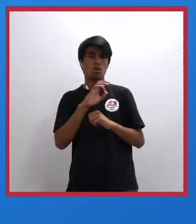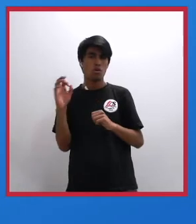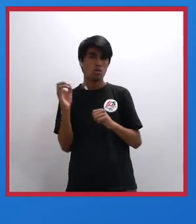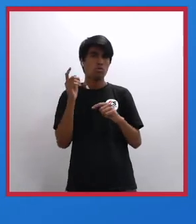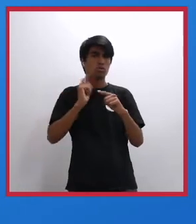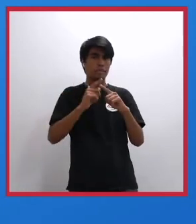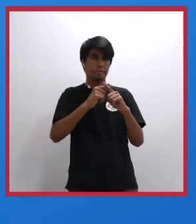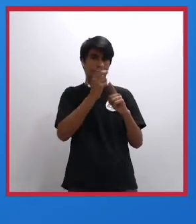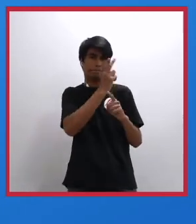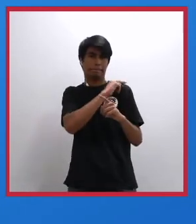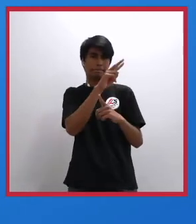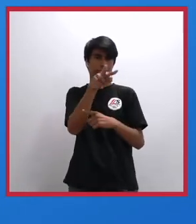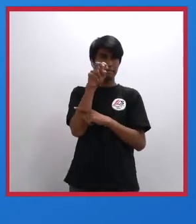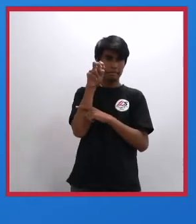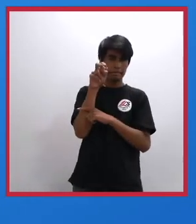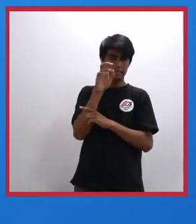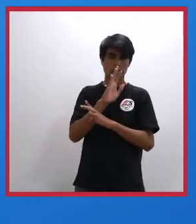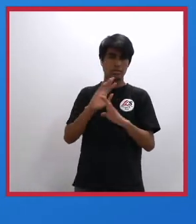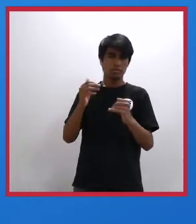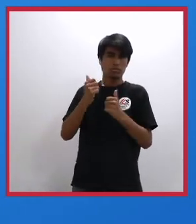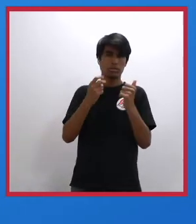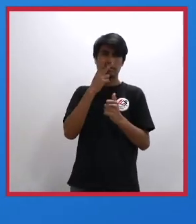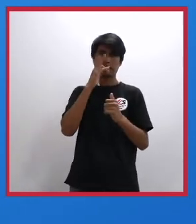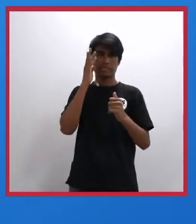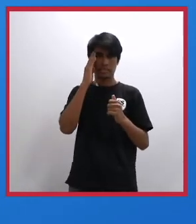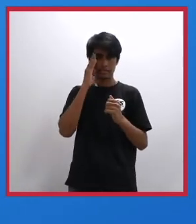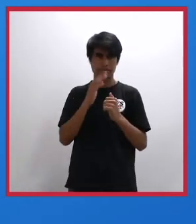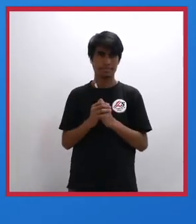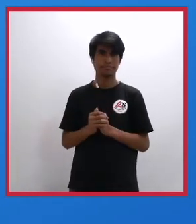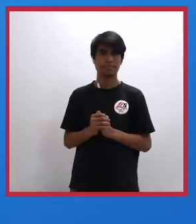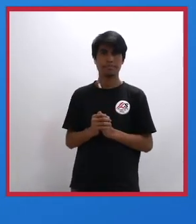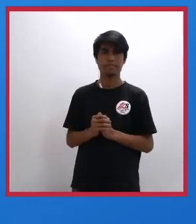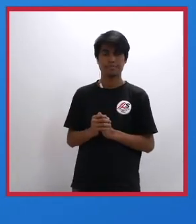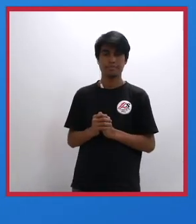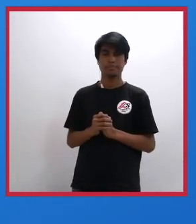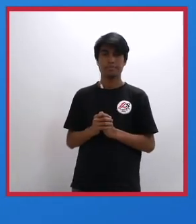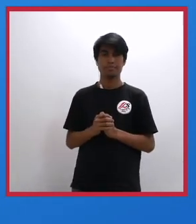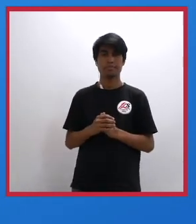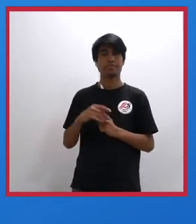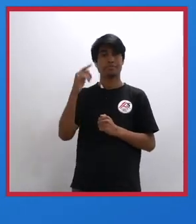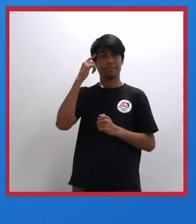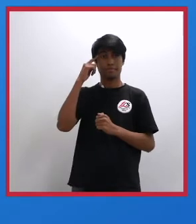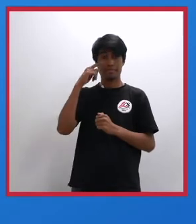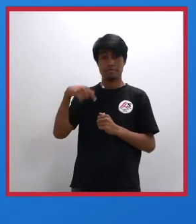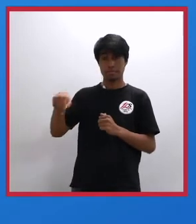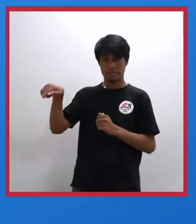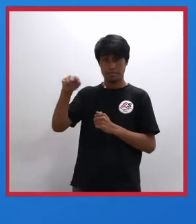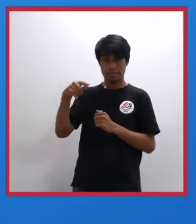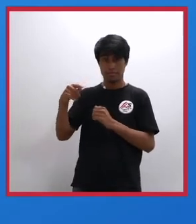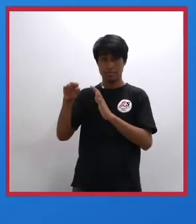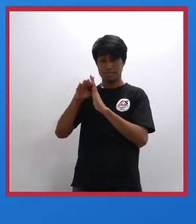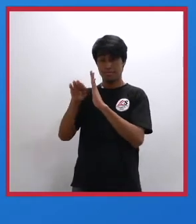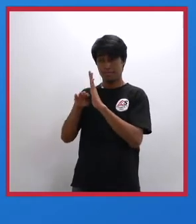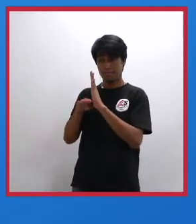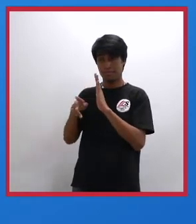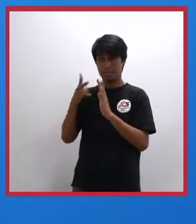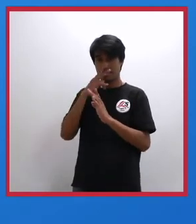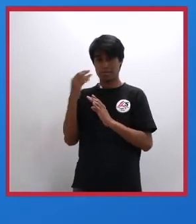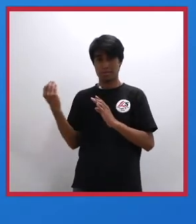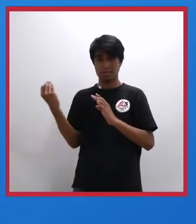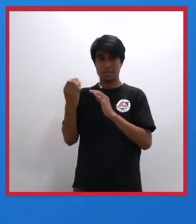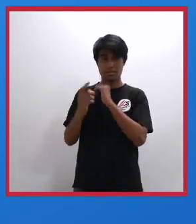análisis del formato de plan de ejecución segura. Si ustedes revisan la guía de gestión de seguridad en el